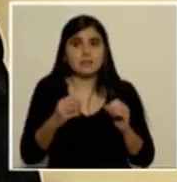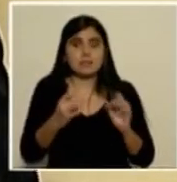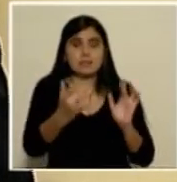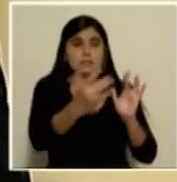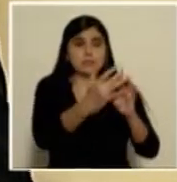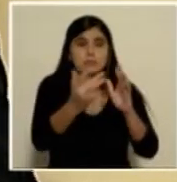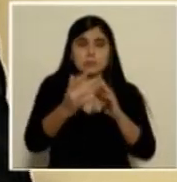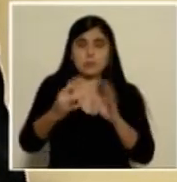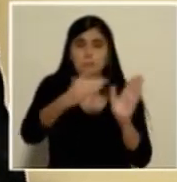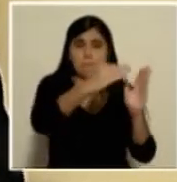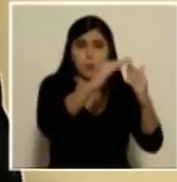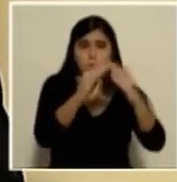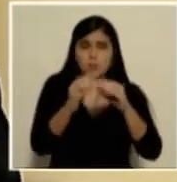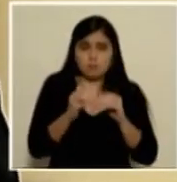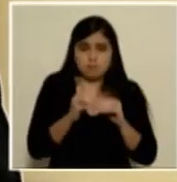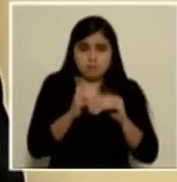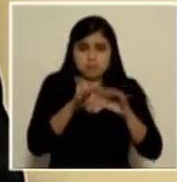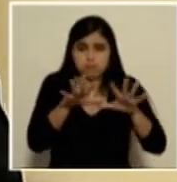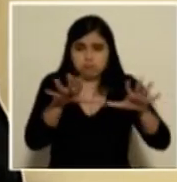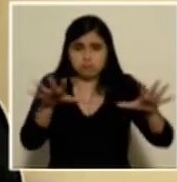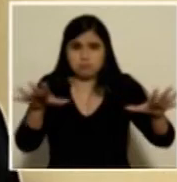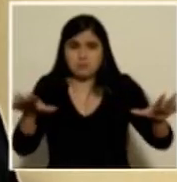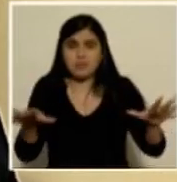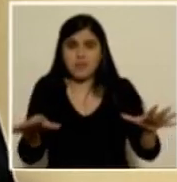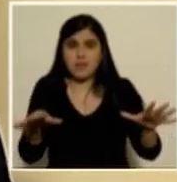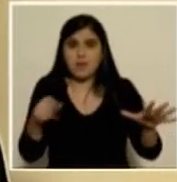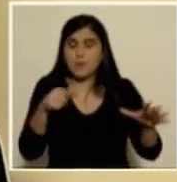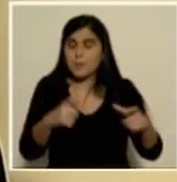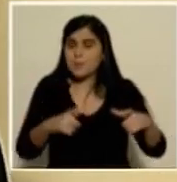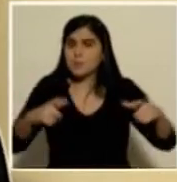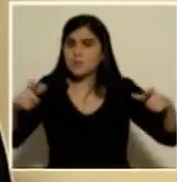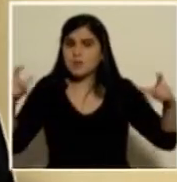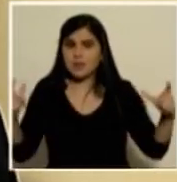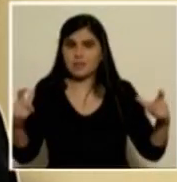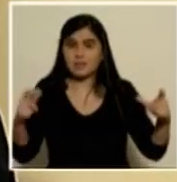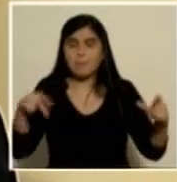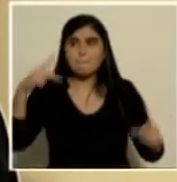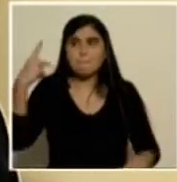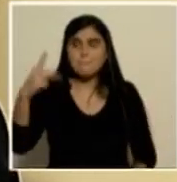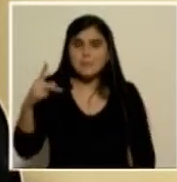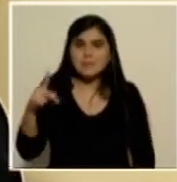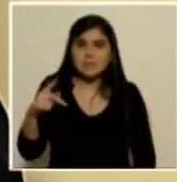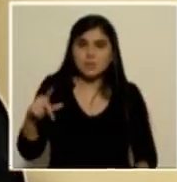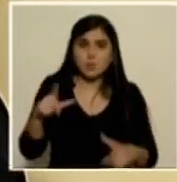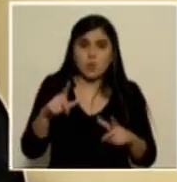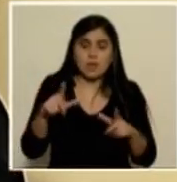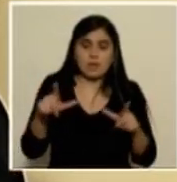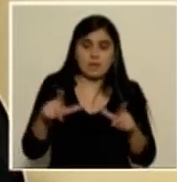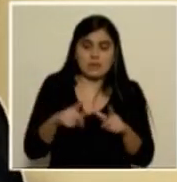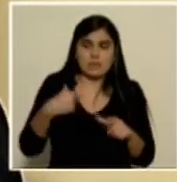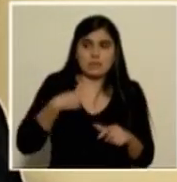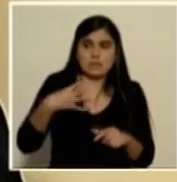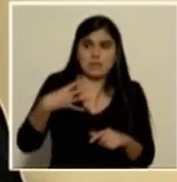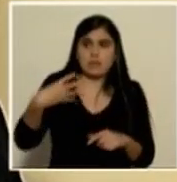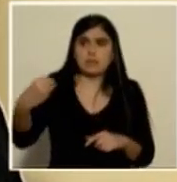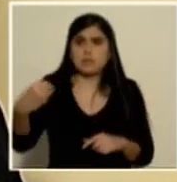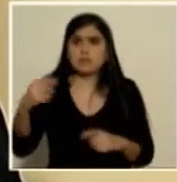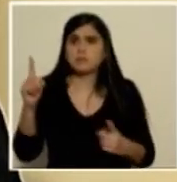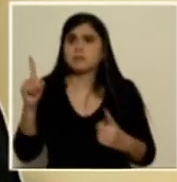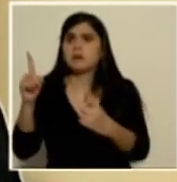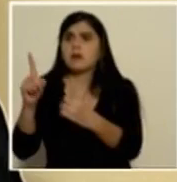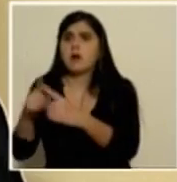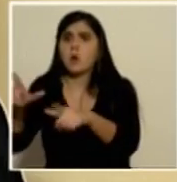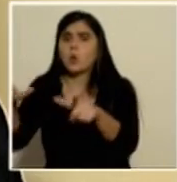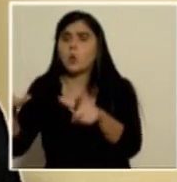es súper intensa. Claro que en este momento el riesgo de salir a un lugar y adquirir el virus es el más alto que